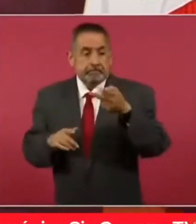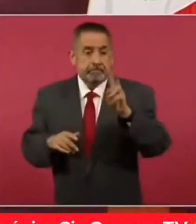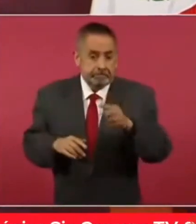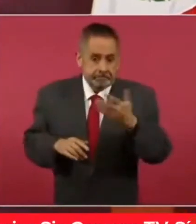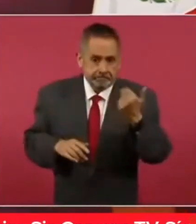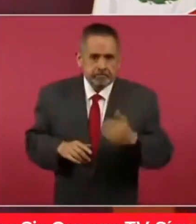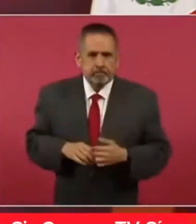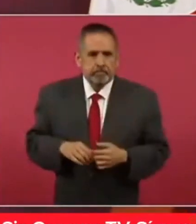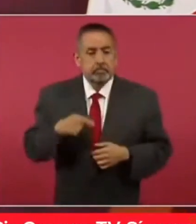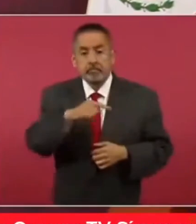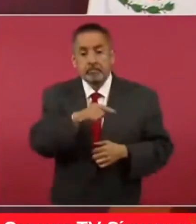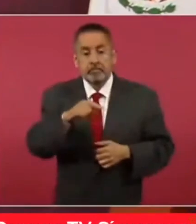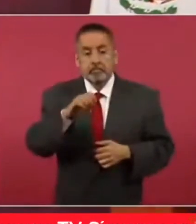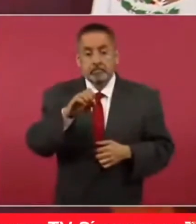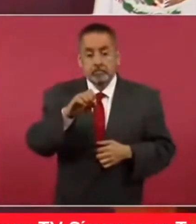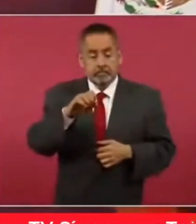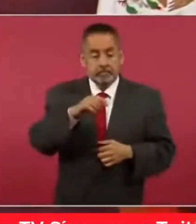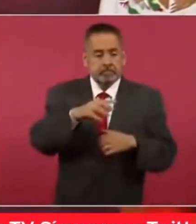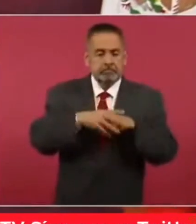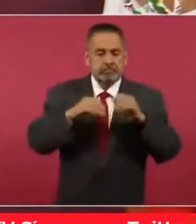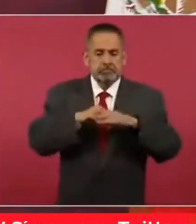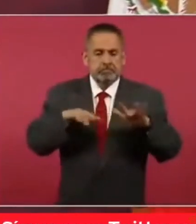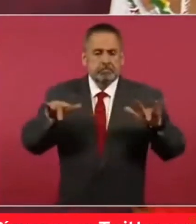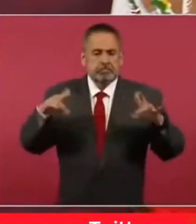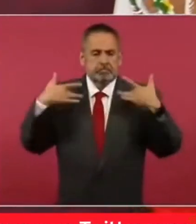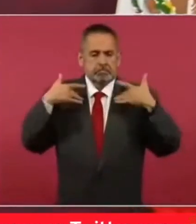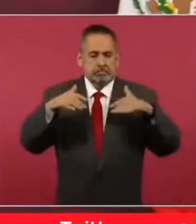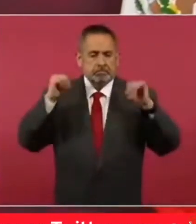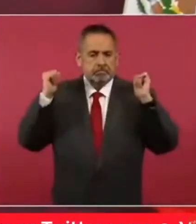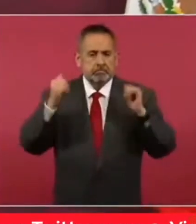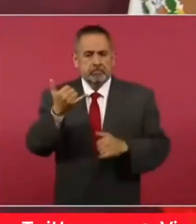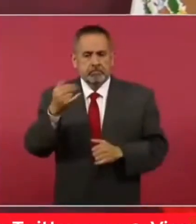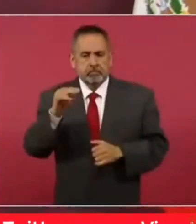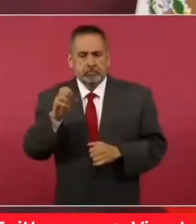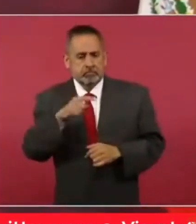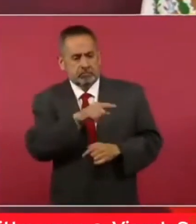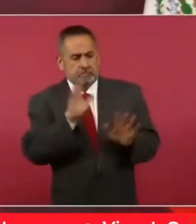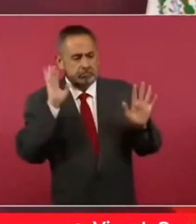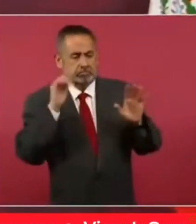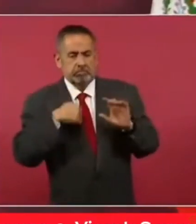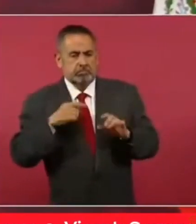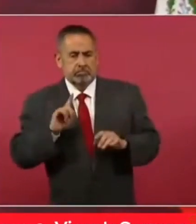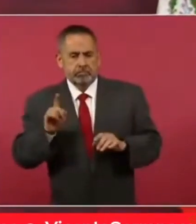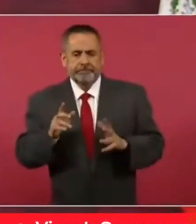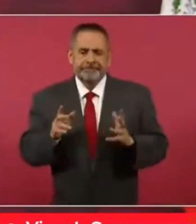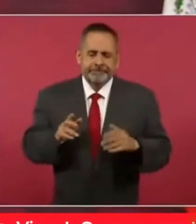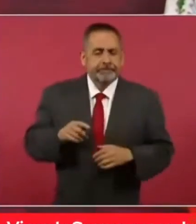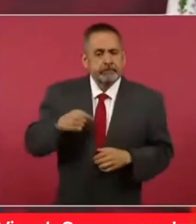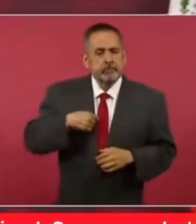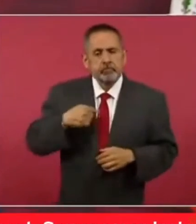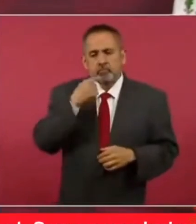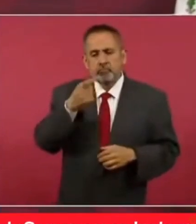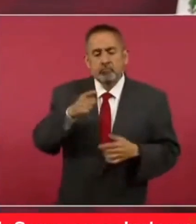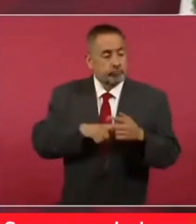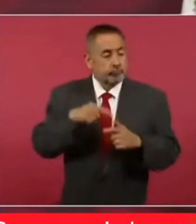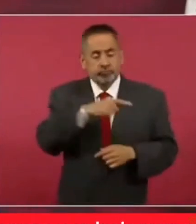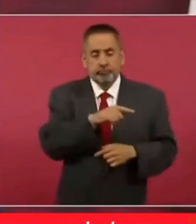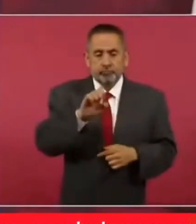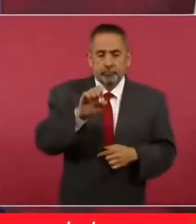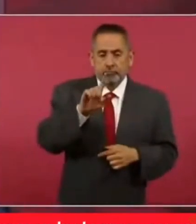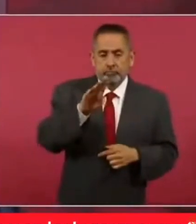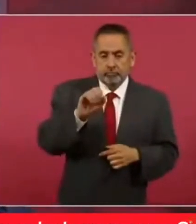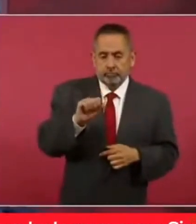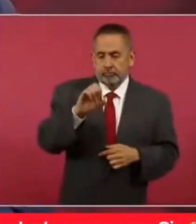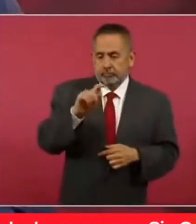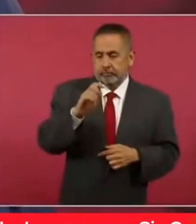Y ella se deslinda de Yunes, porque yo dije de que la maestra, como